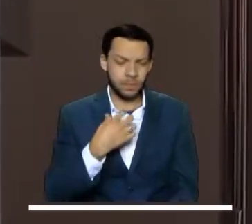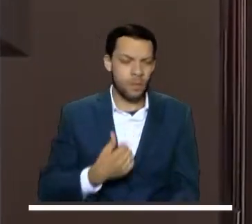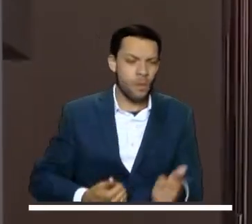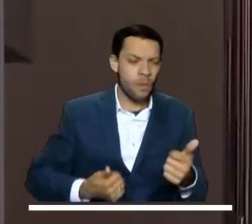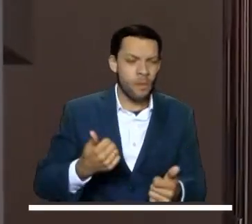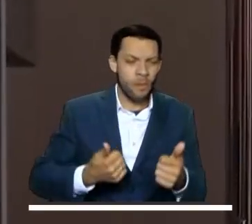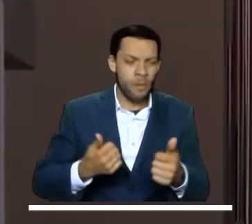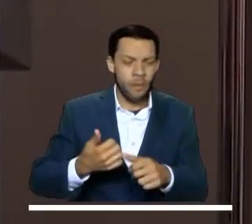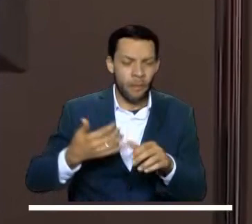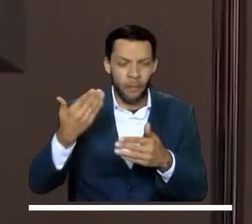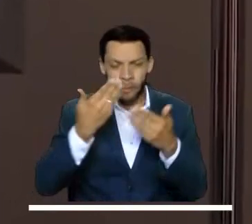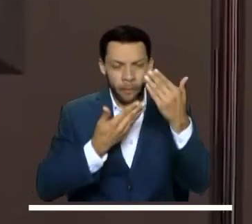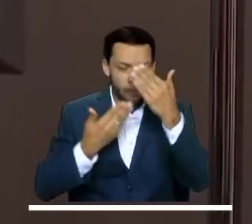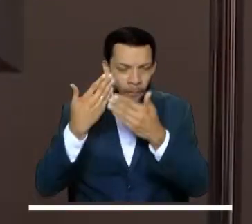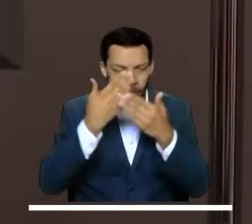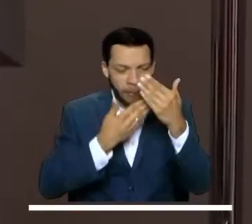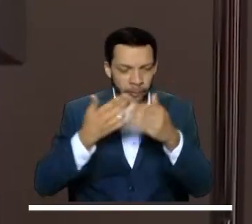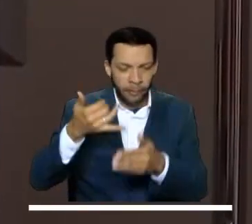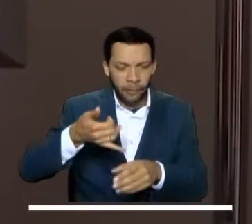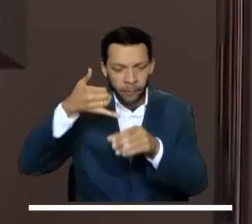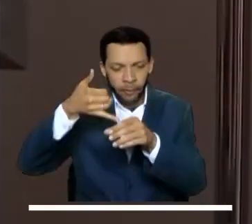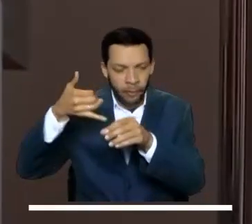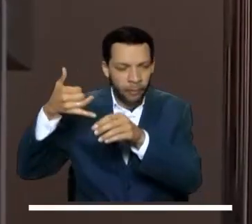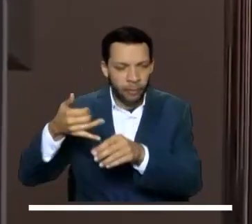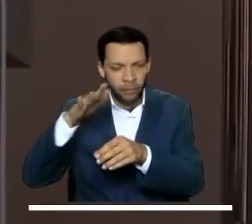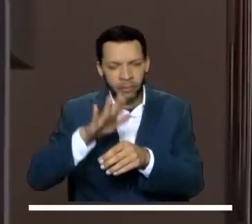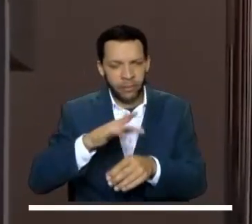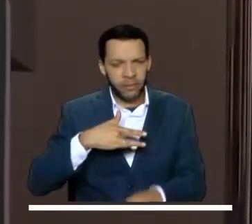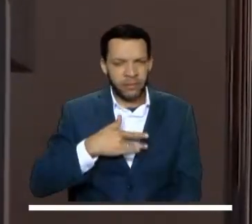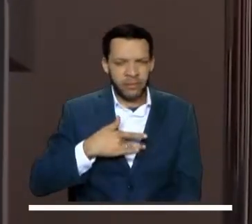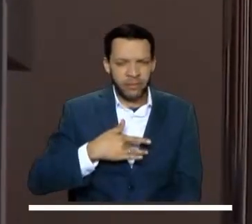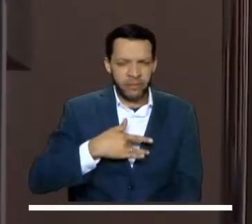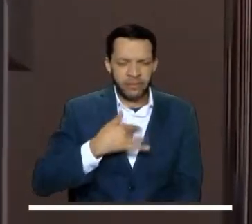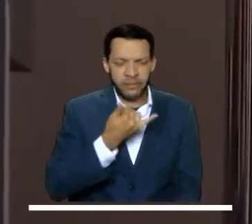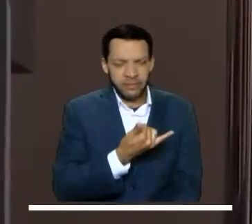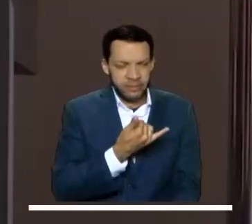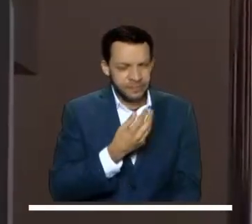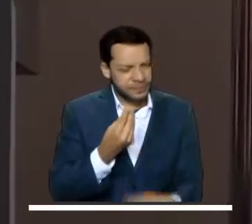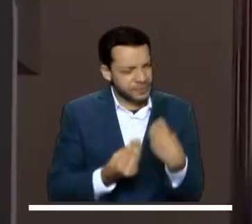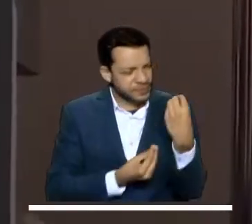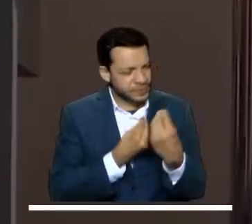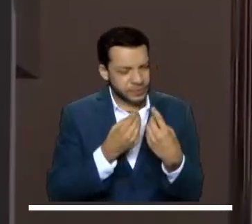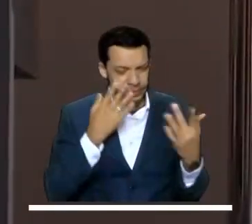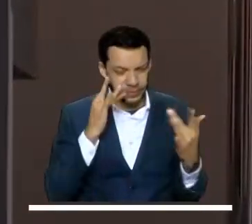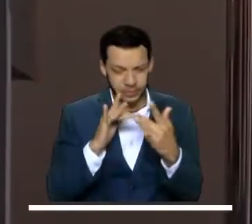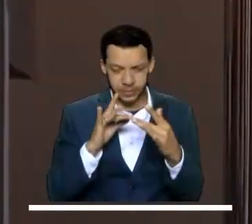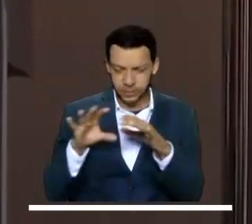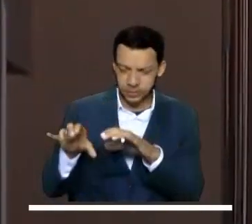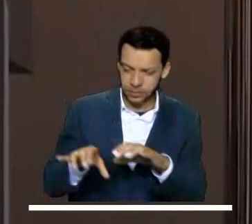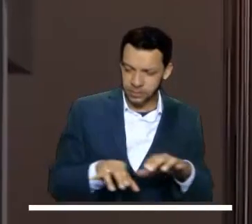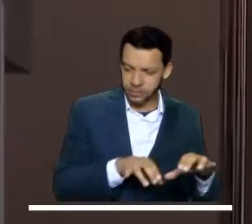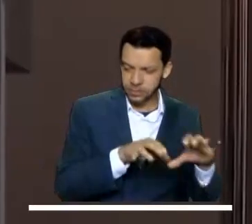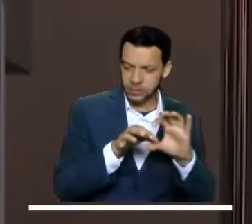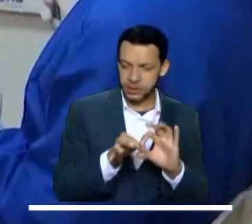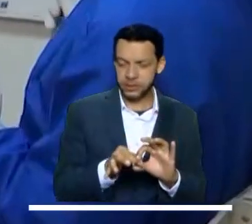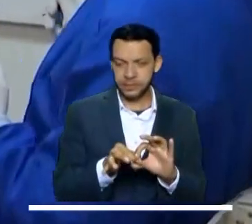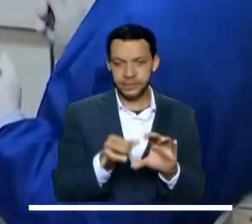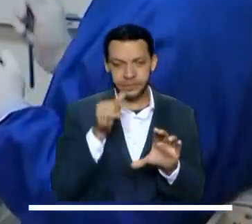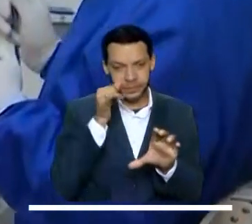las gastritis, las erosiones, las úlceras, la infección por Helicobacter pylori y el cáncer gástrico o cáncer de